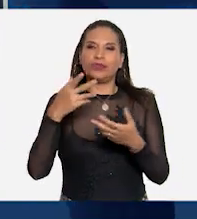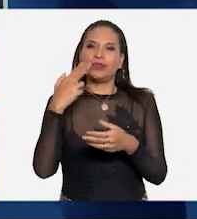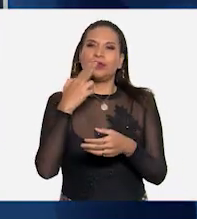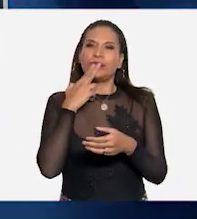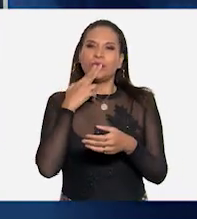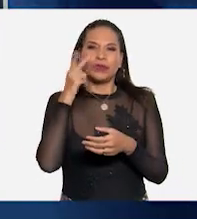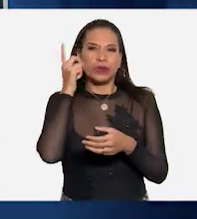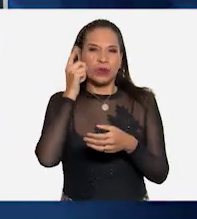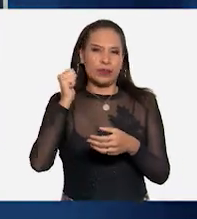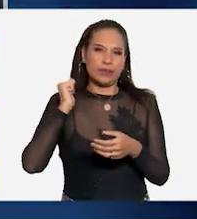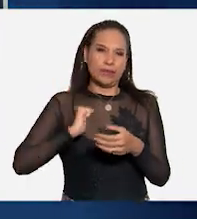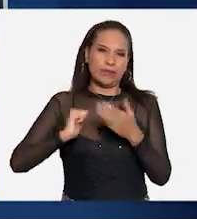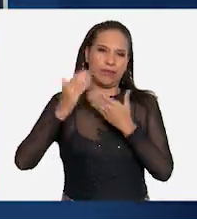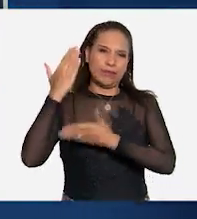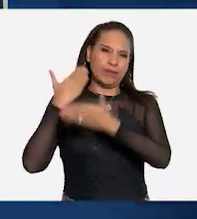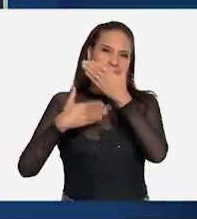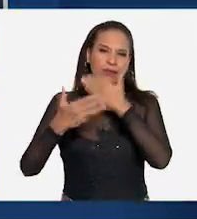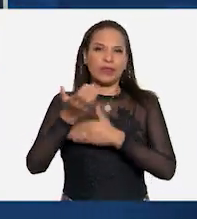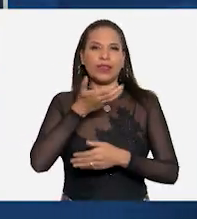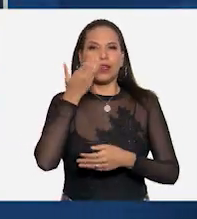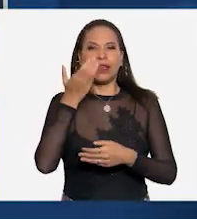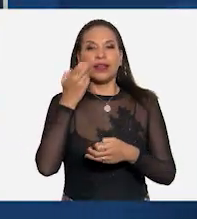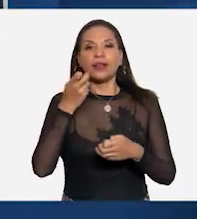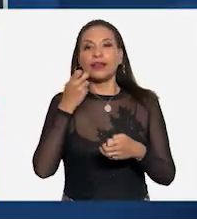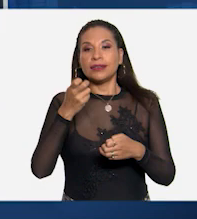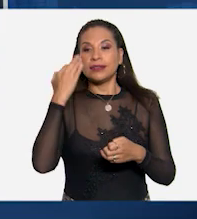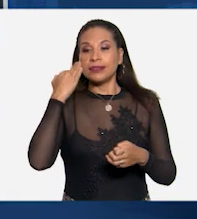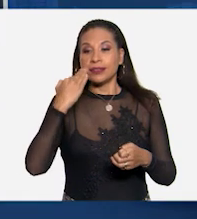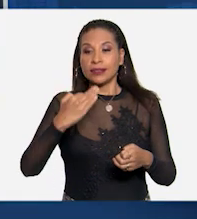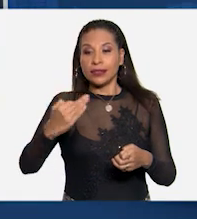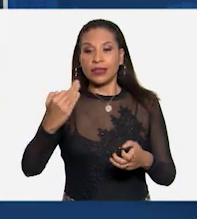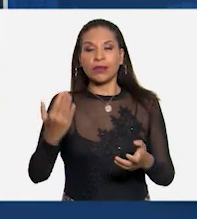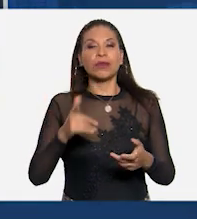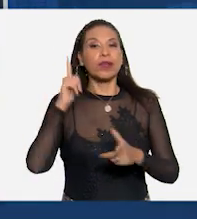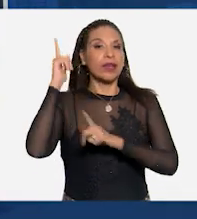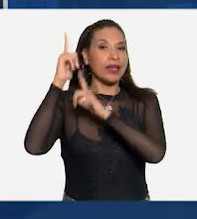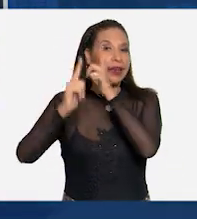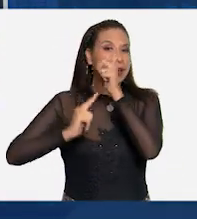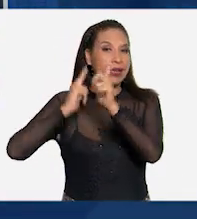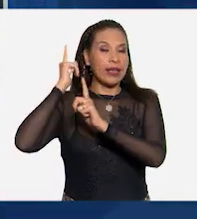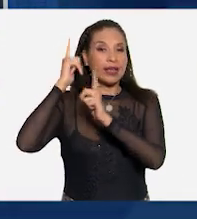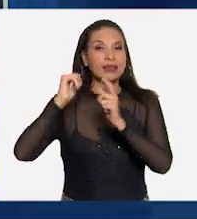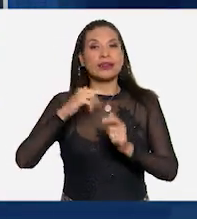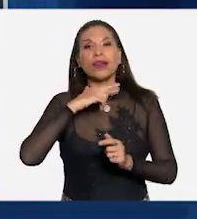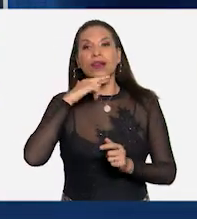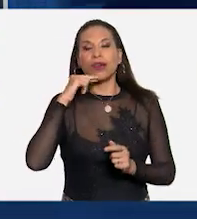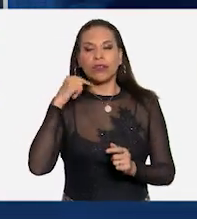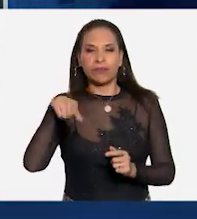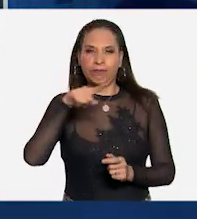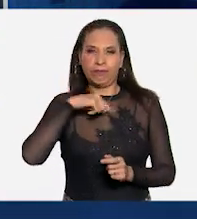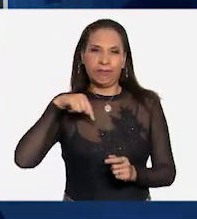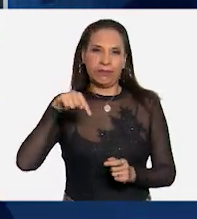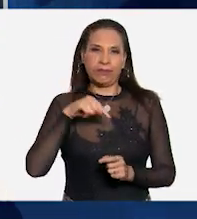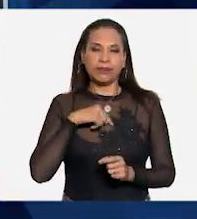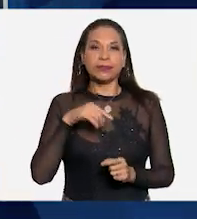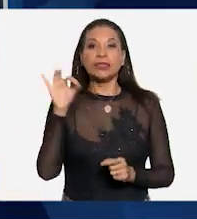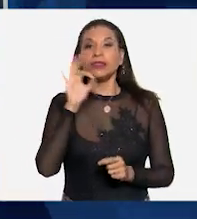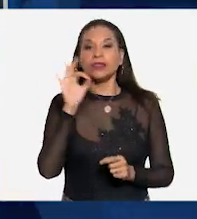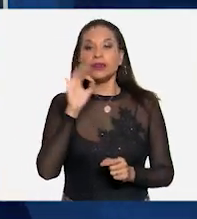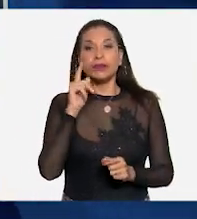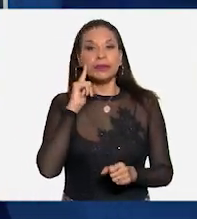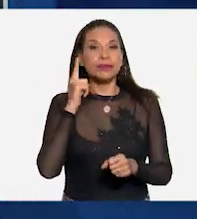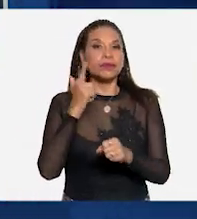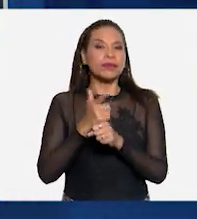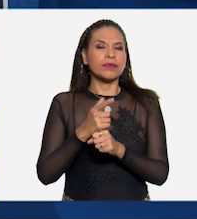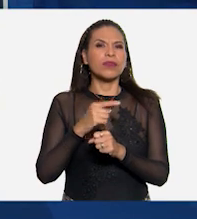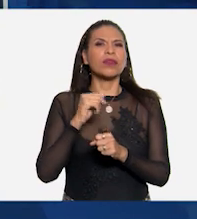la antigüedad clásica. O sea, a partir de ese momento, Grecia y Roma son nuestros. Si nos hubiera